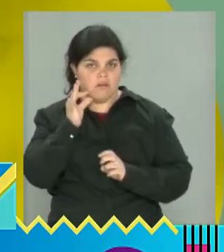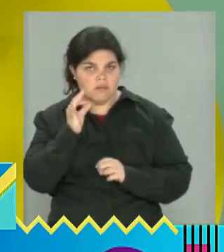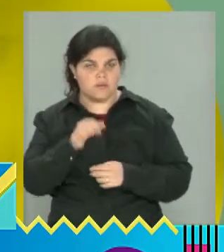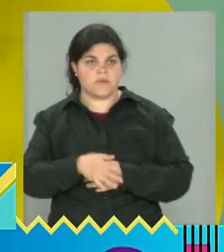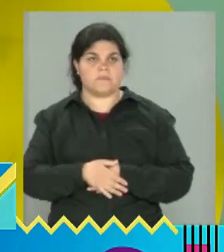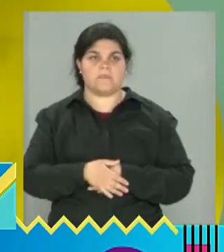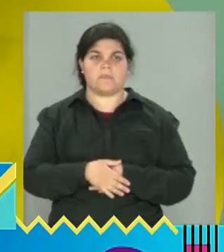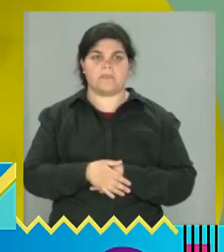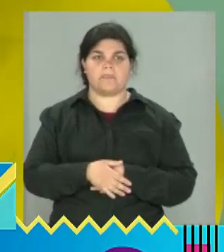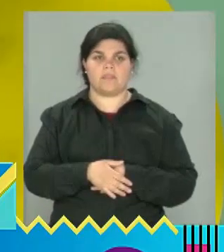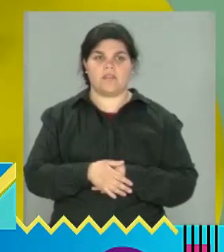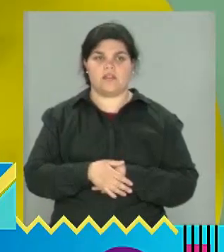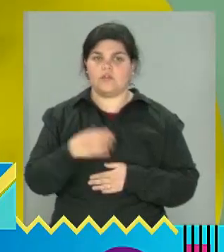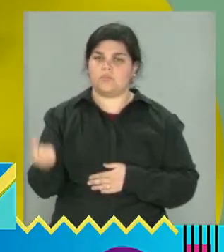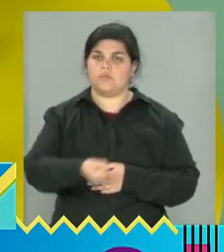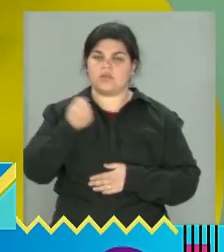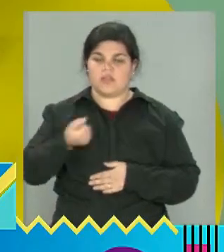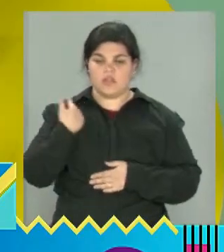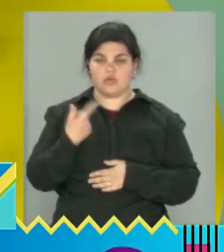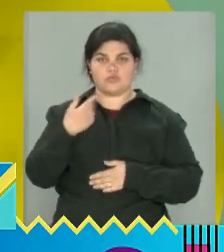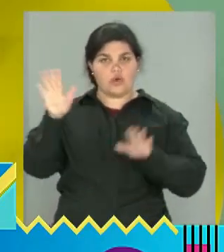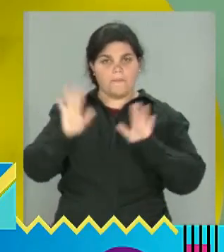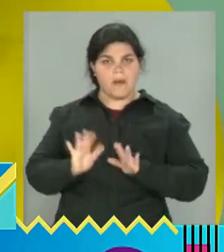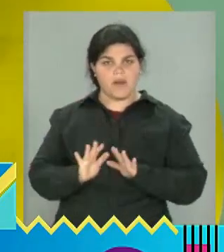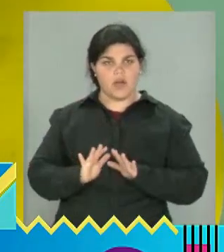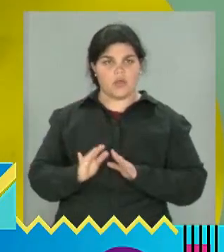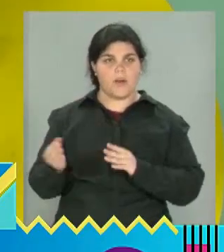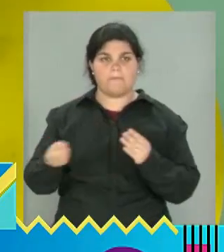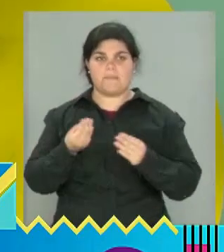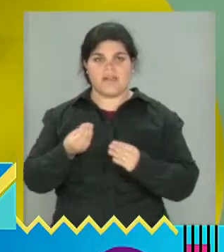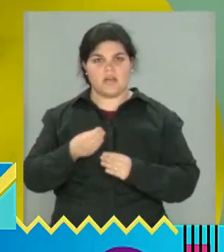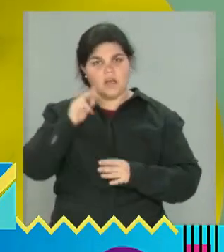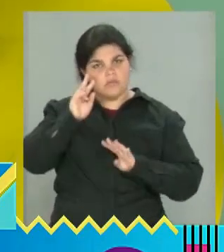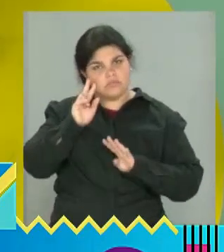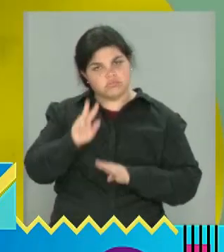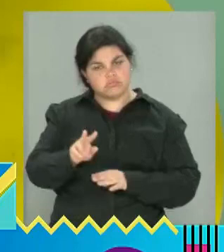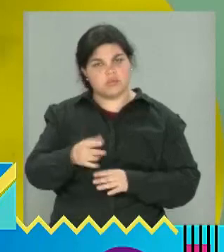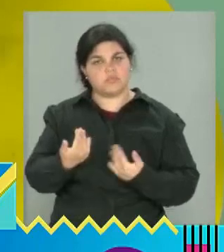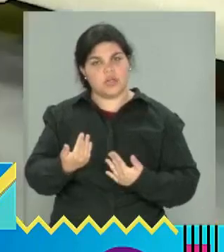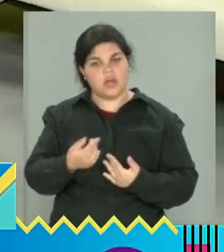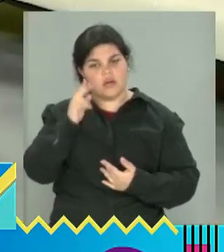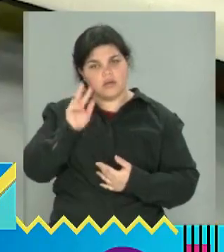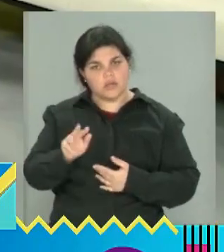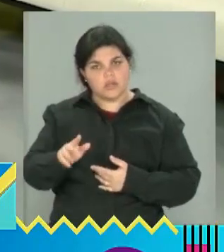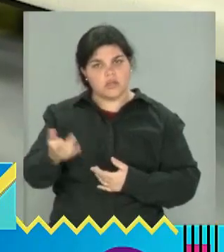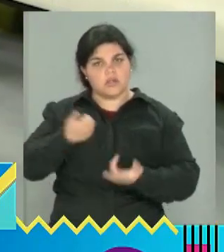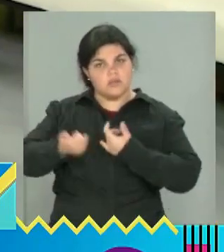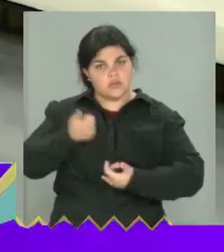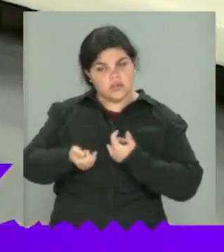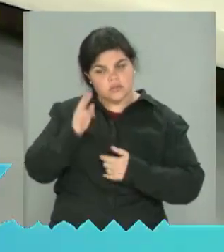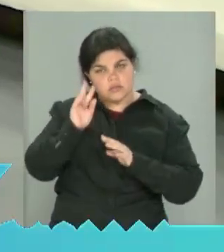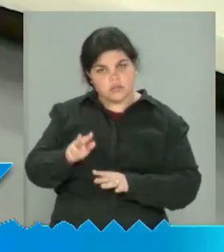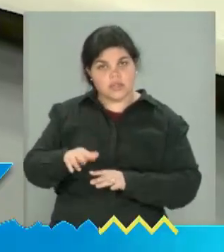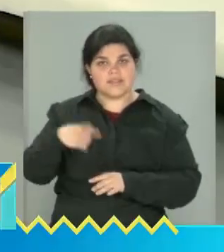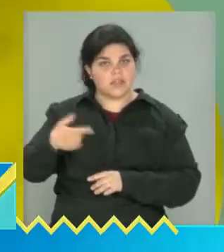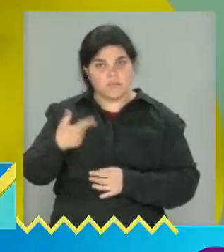también, los adultos tenemos que estar preparados también para poder contener y para poder escuchar el relato de un chico y siempre tomarlo por